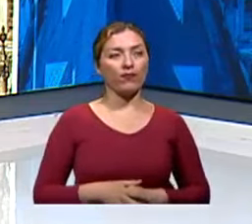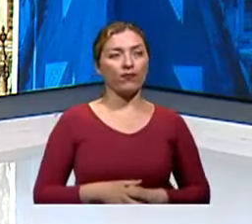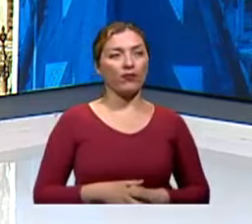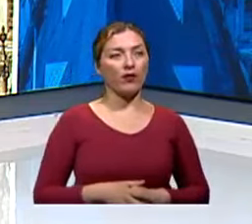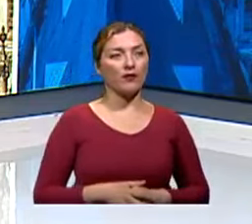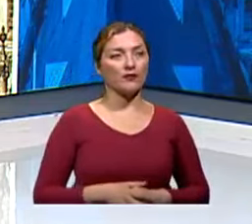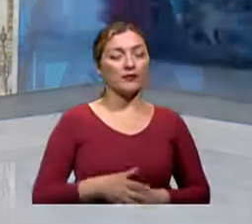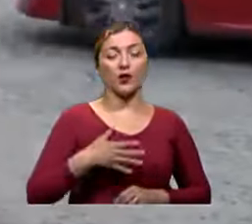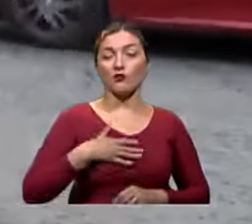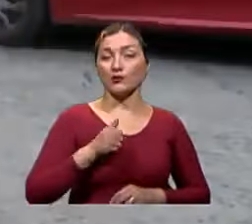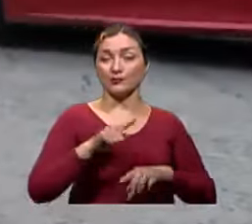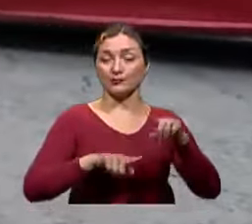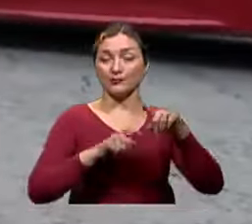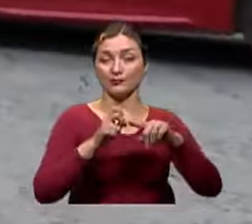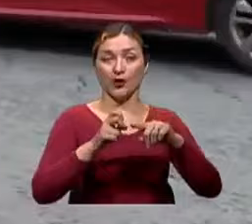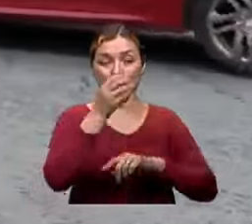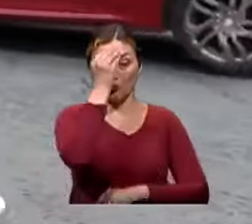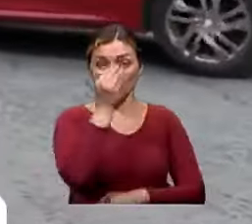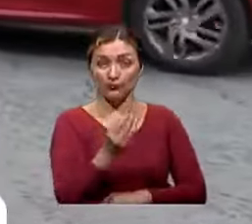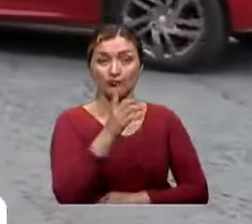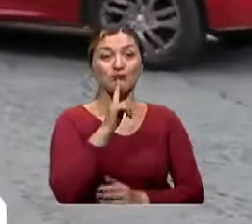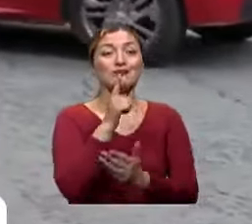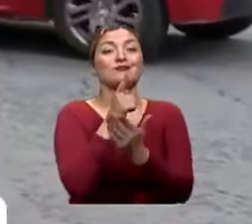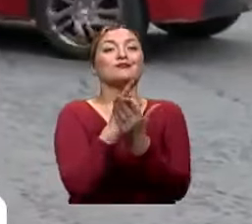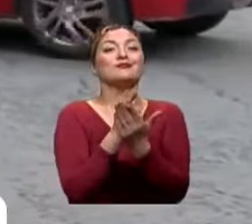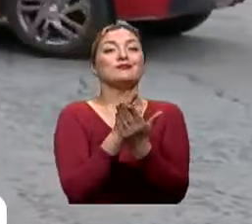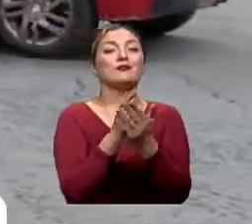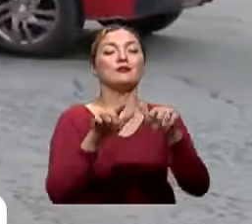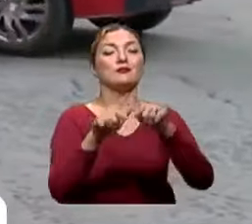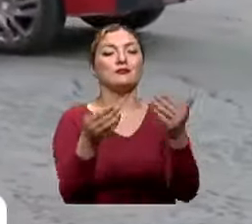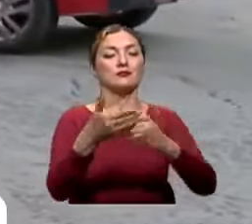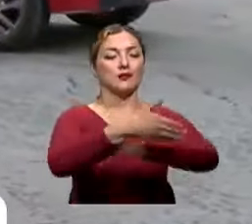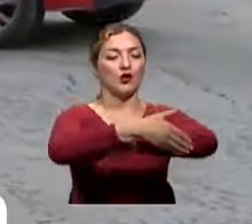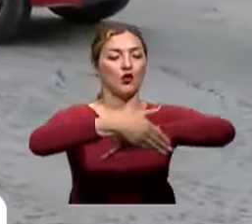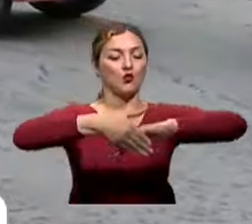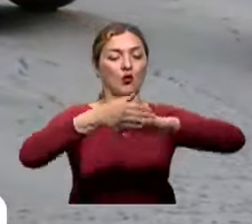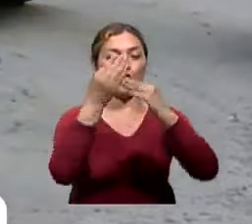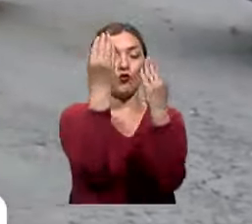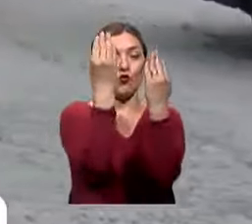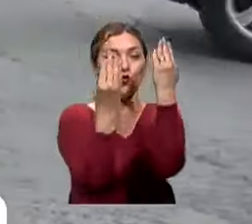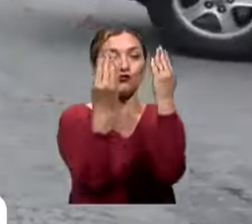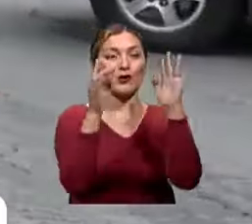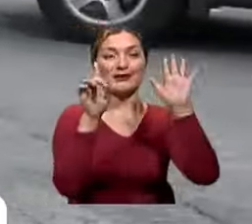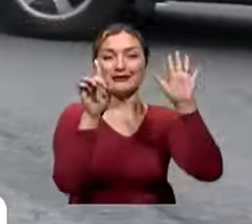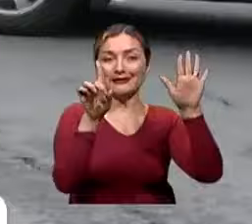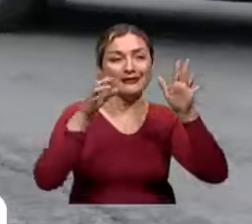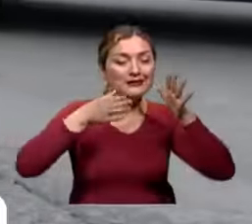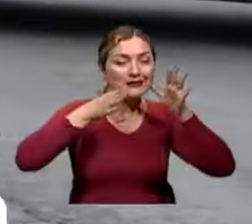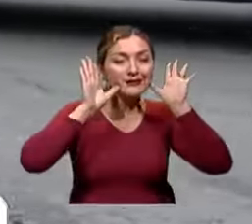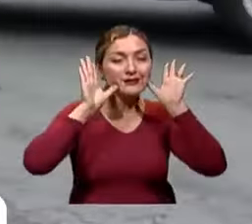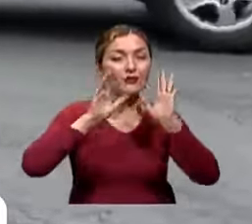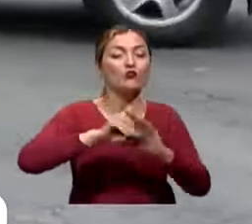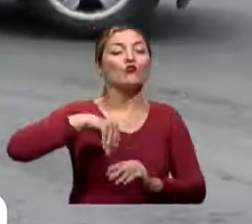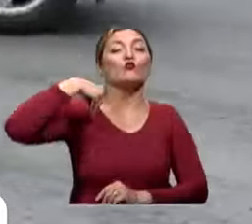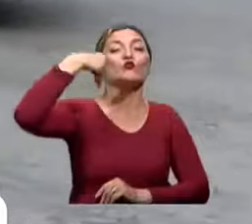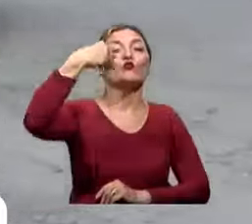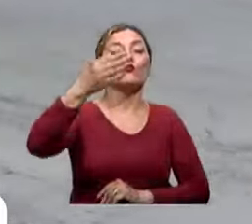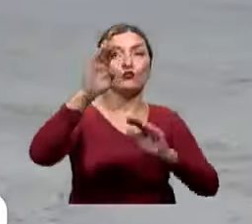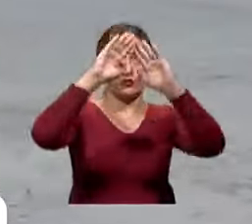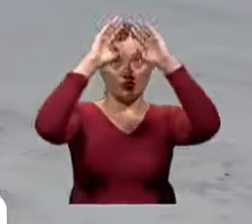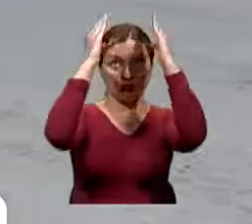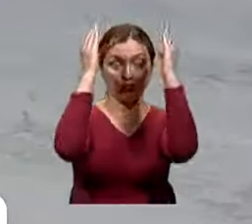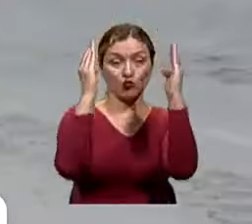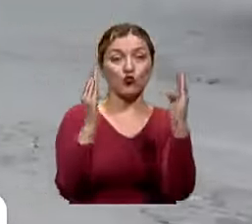¿Qué tal, Gaby, amigos televidentes? Muy buenos días. Así es, estamos justamente en la avenida Osvaldo Guayas Semín y 6 de diciembre a la salida de los túneles